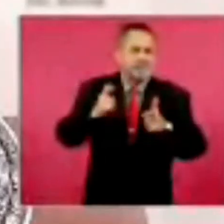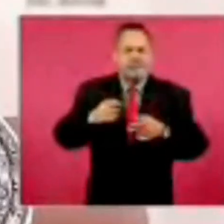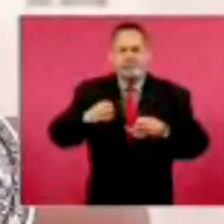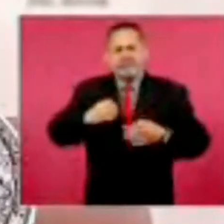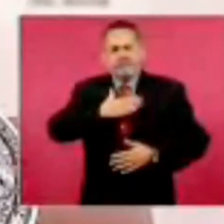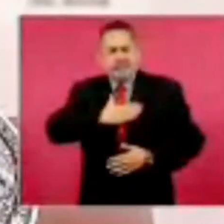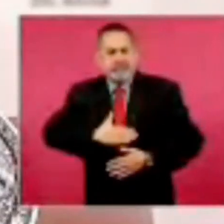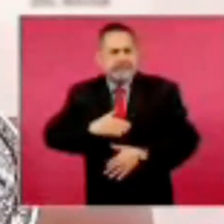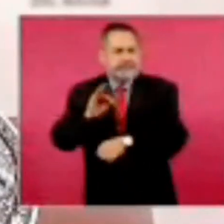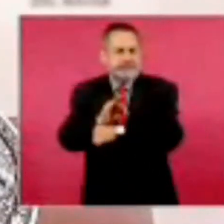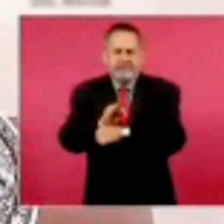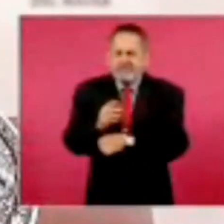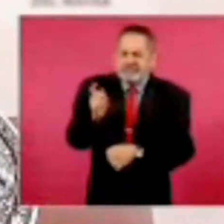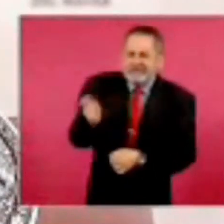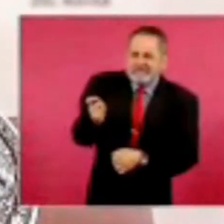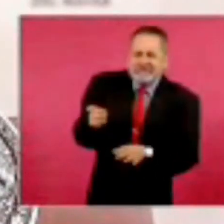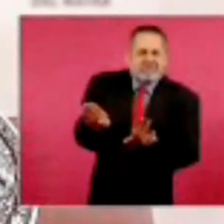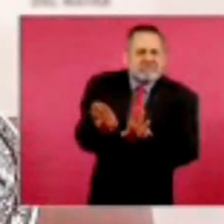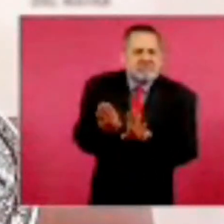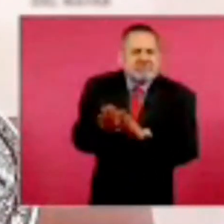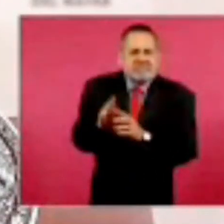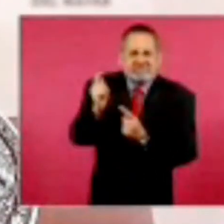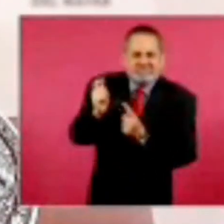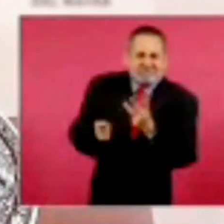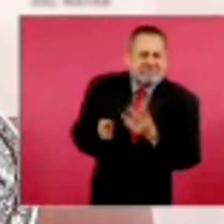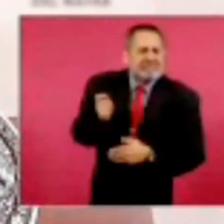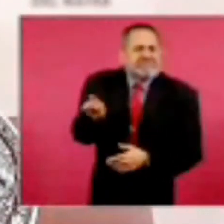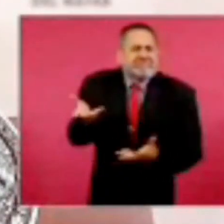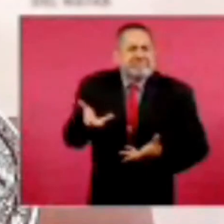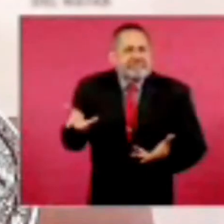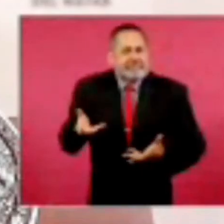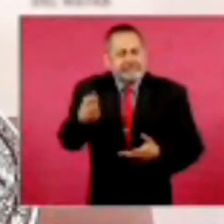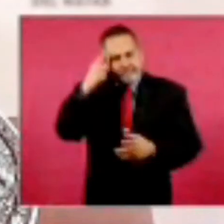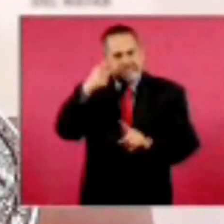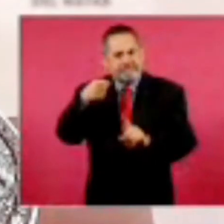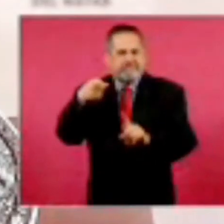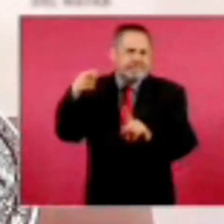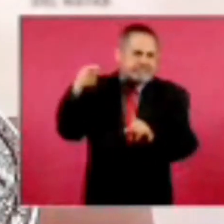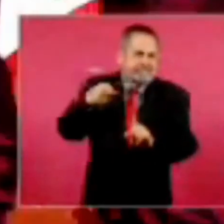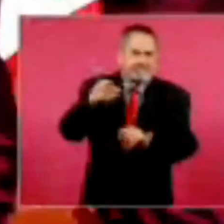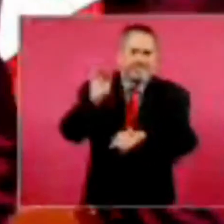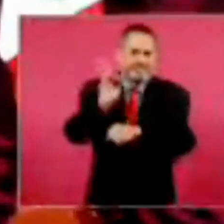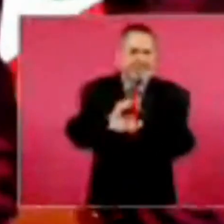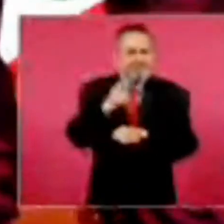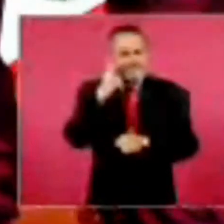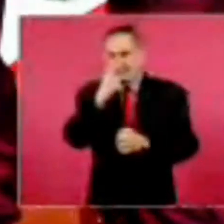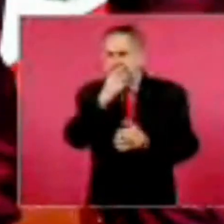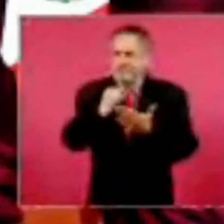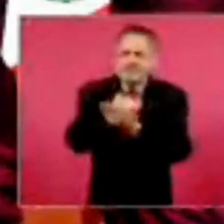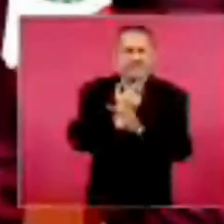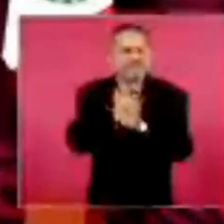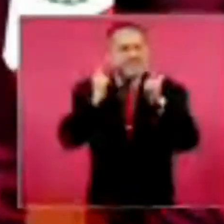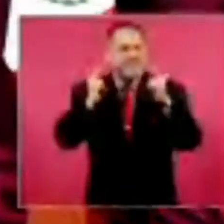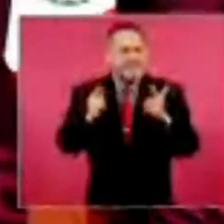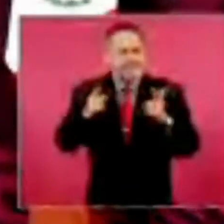justicia, de la democracia, de nuestra soberanía,